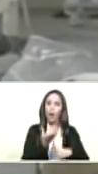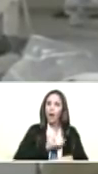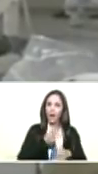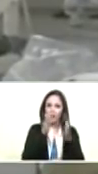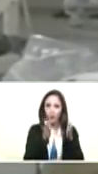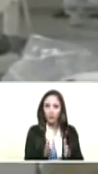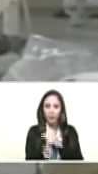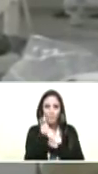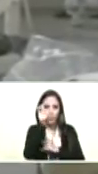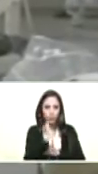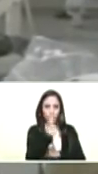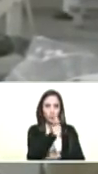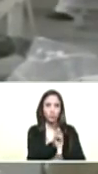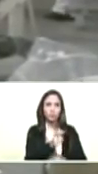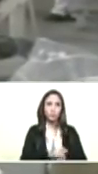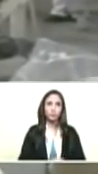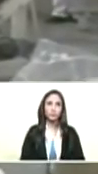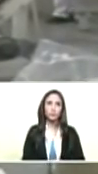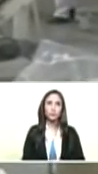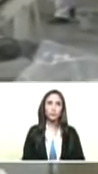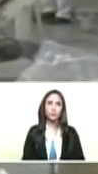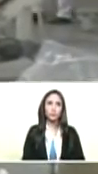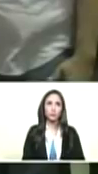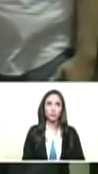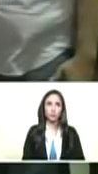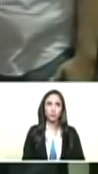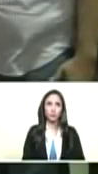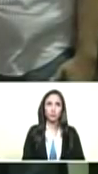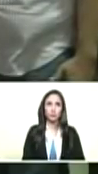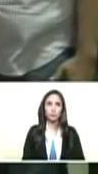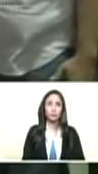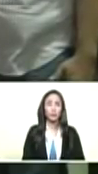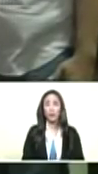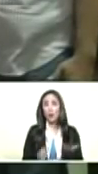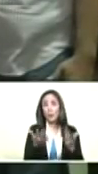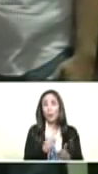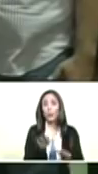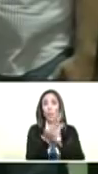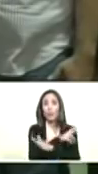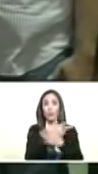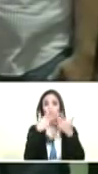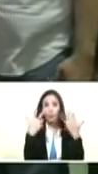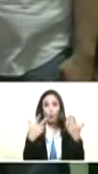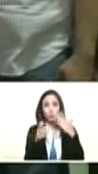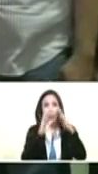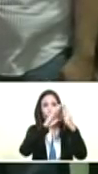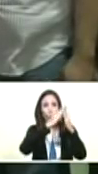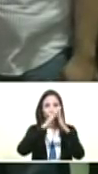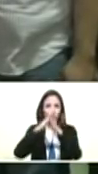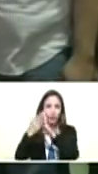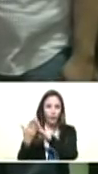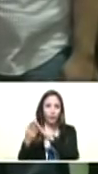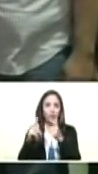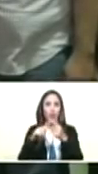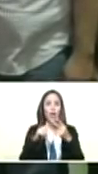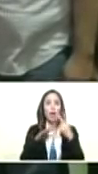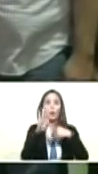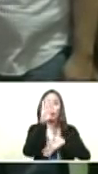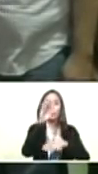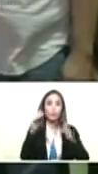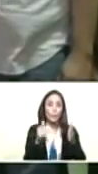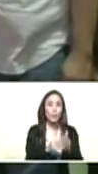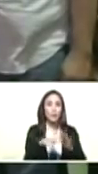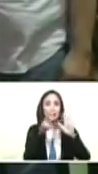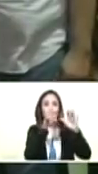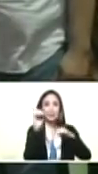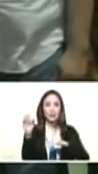pueblo, del Punto y Círculo. Aquí en este sector hay más de 18 comunidades, más de 4.700 familias